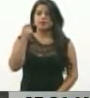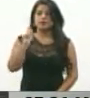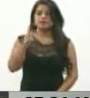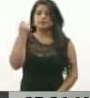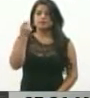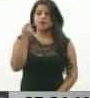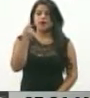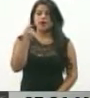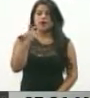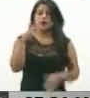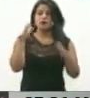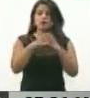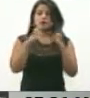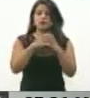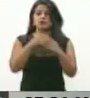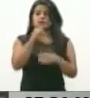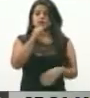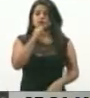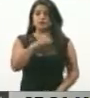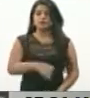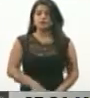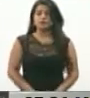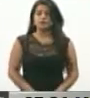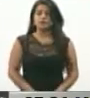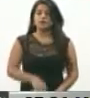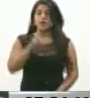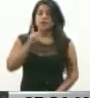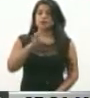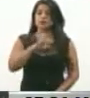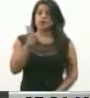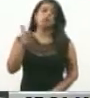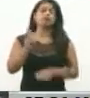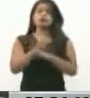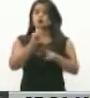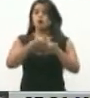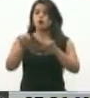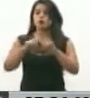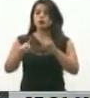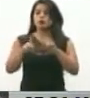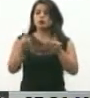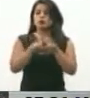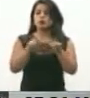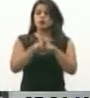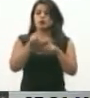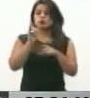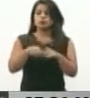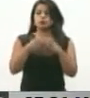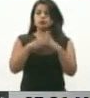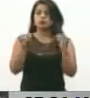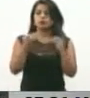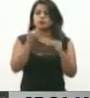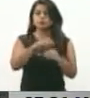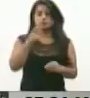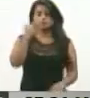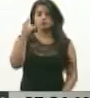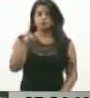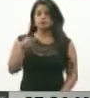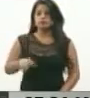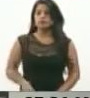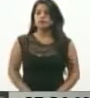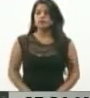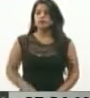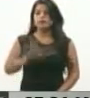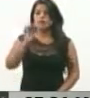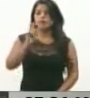es nuestra principal fuente de información, pero también estamos utilizando otras fuentes como la Wikipedia, especialmente para el medallero. Y con relación a lo que